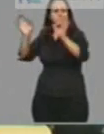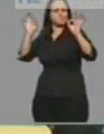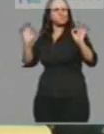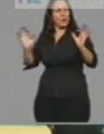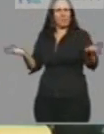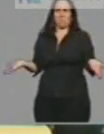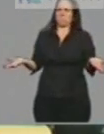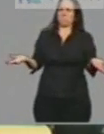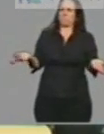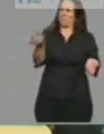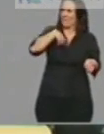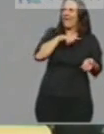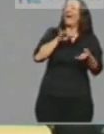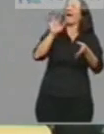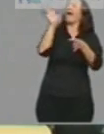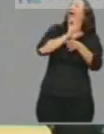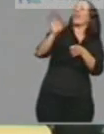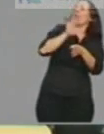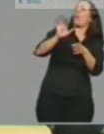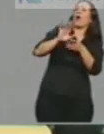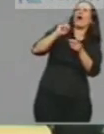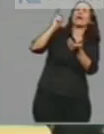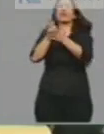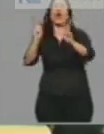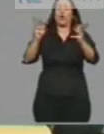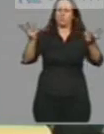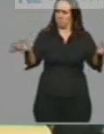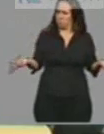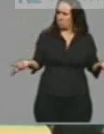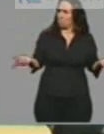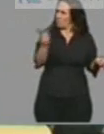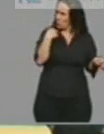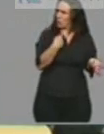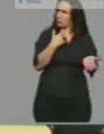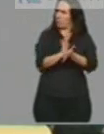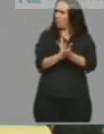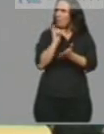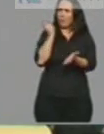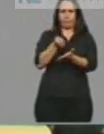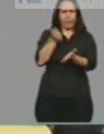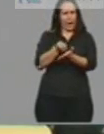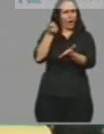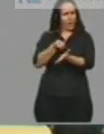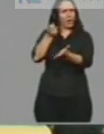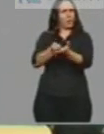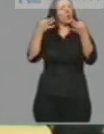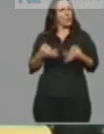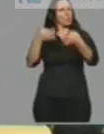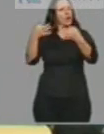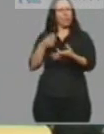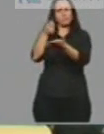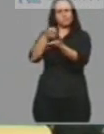más que deudores recalcitrantes, somos pagadores seriales, pero